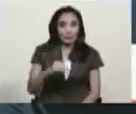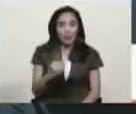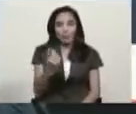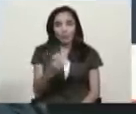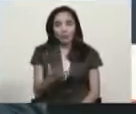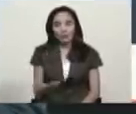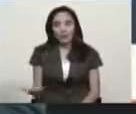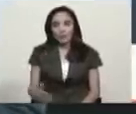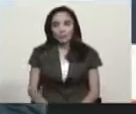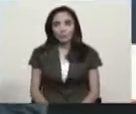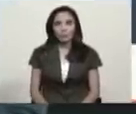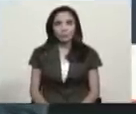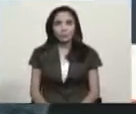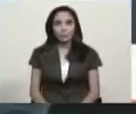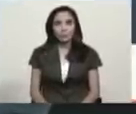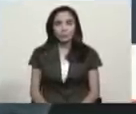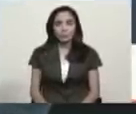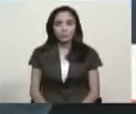tuve,